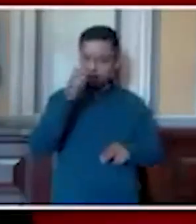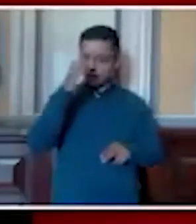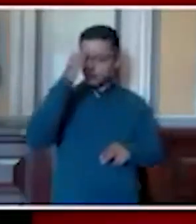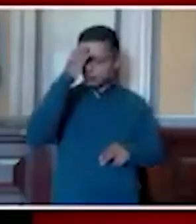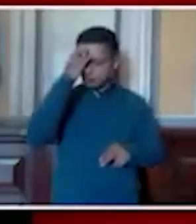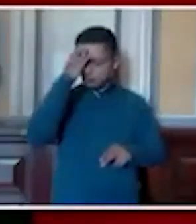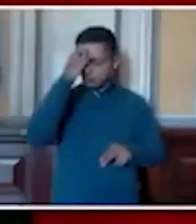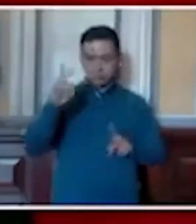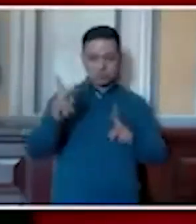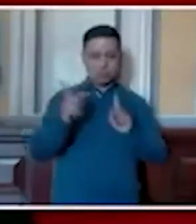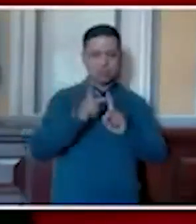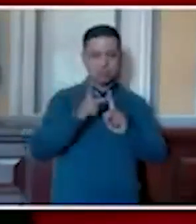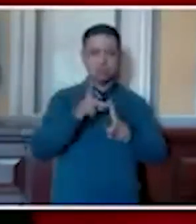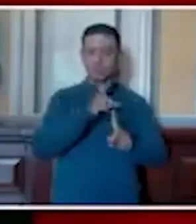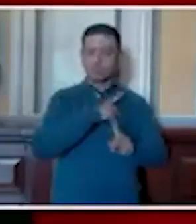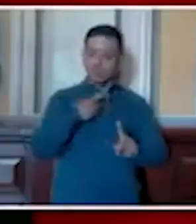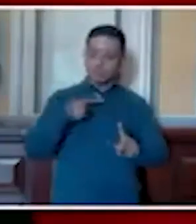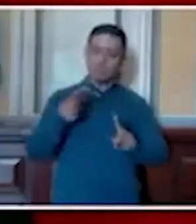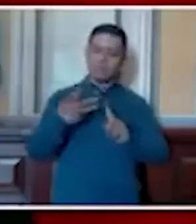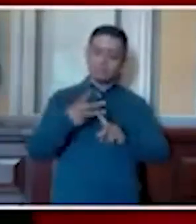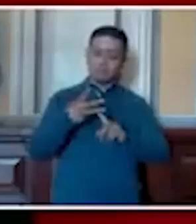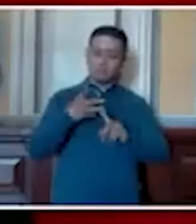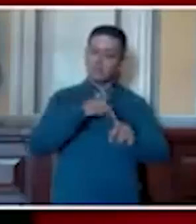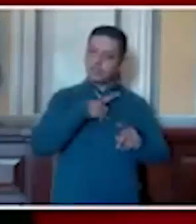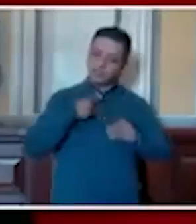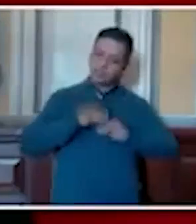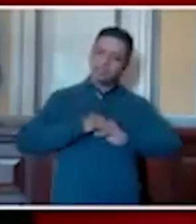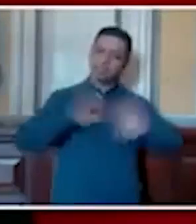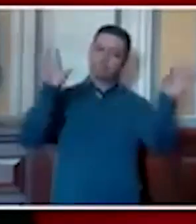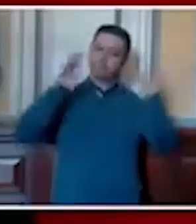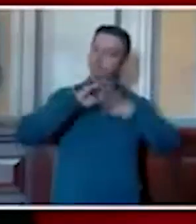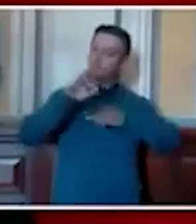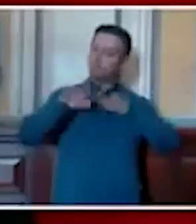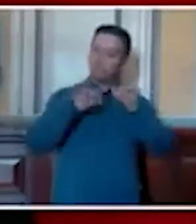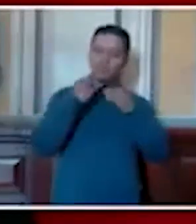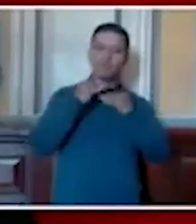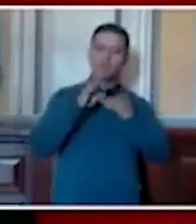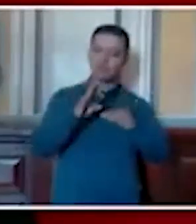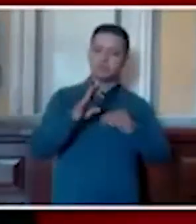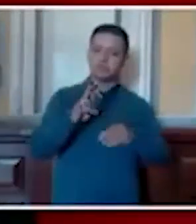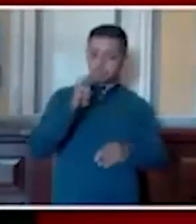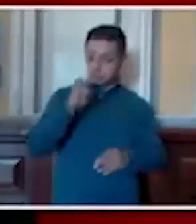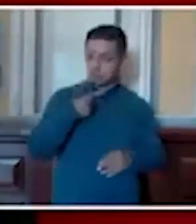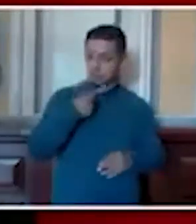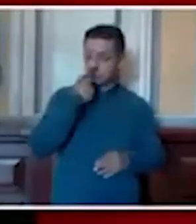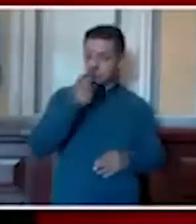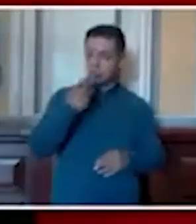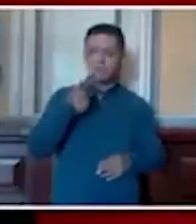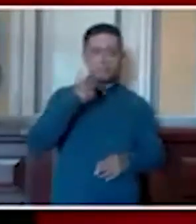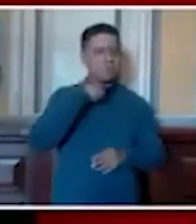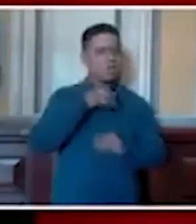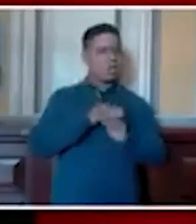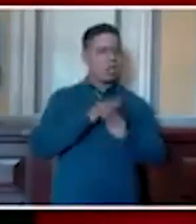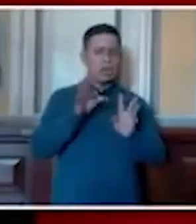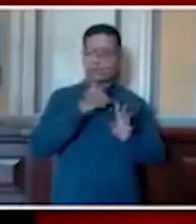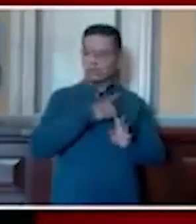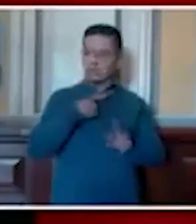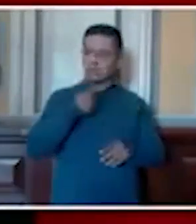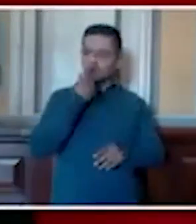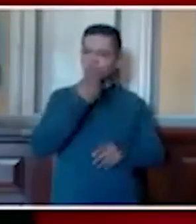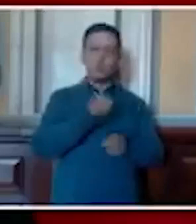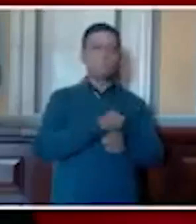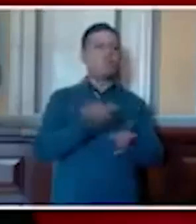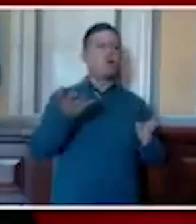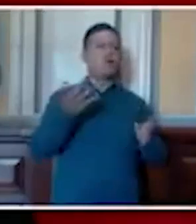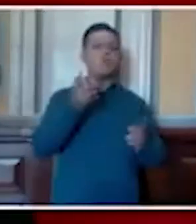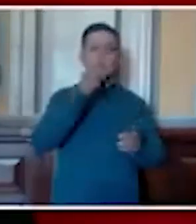reconocer y hacer públicos los datos. Nosotros decimos cuántos policías tenemos y es un